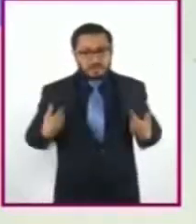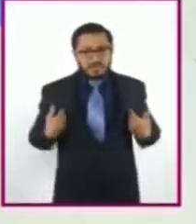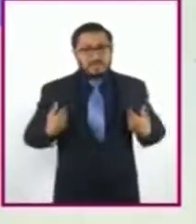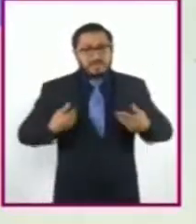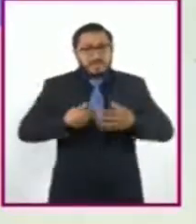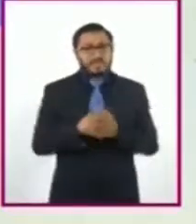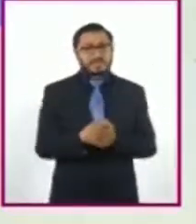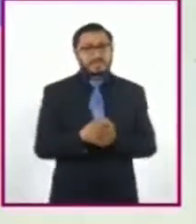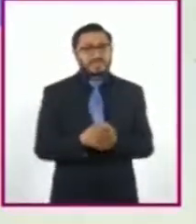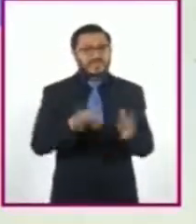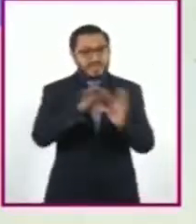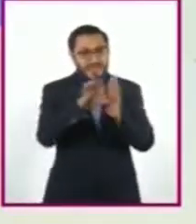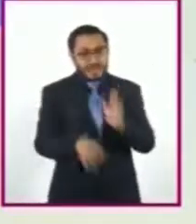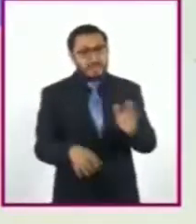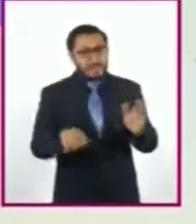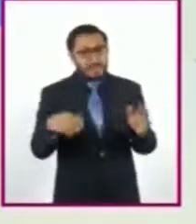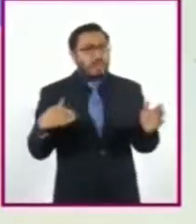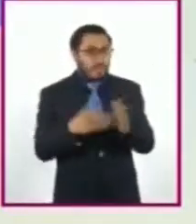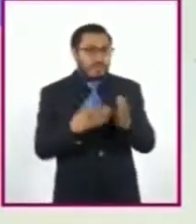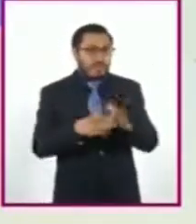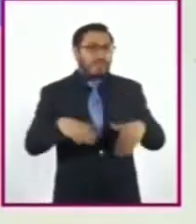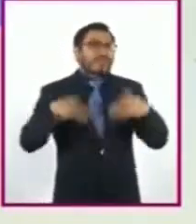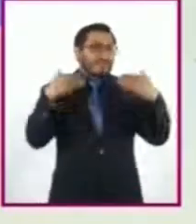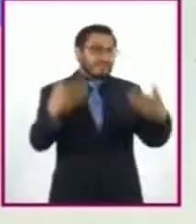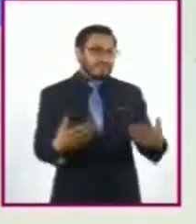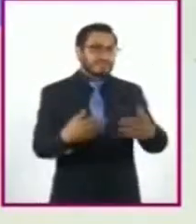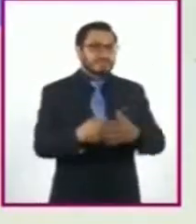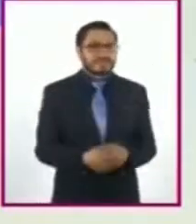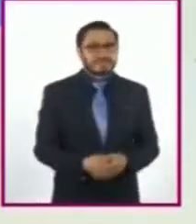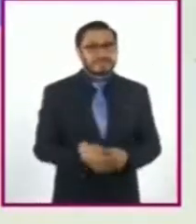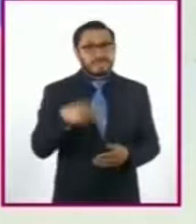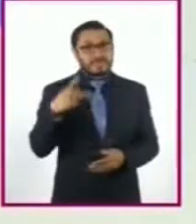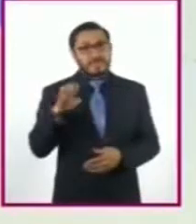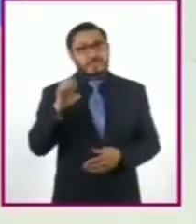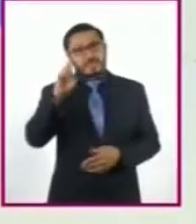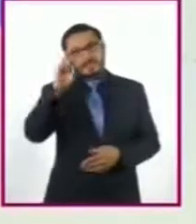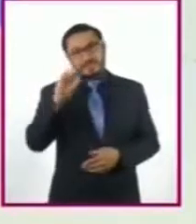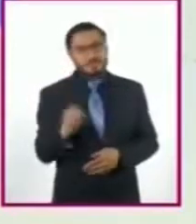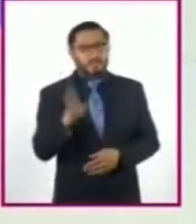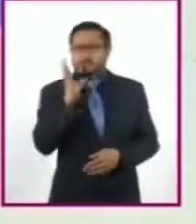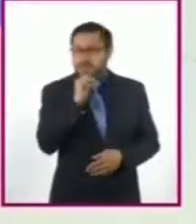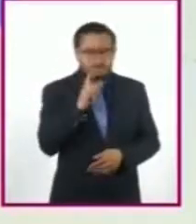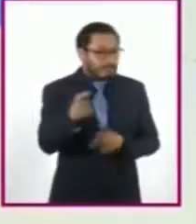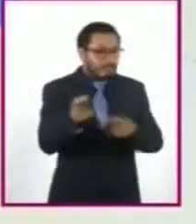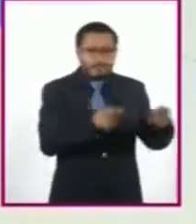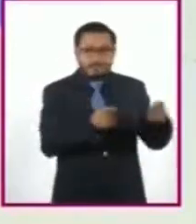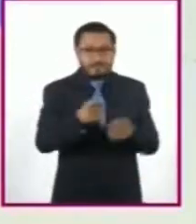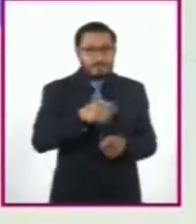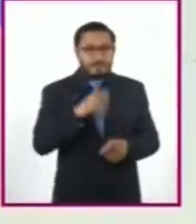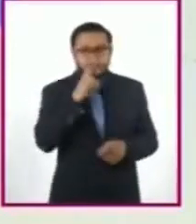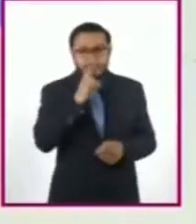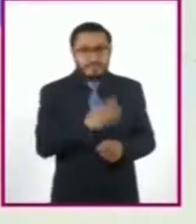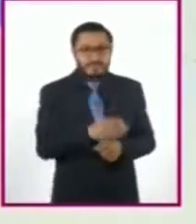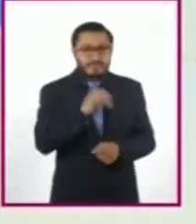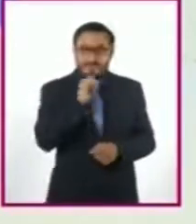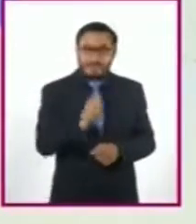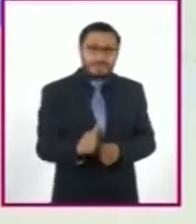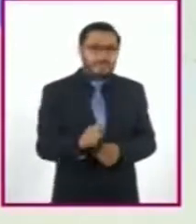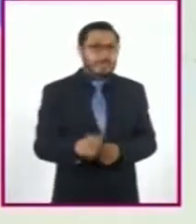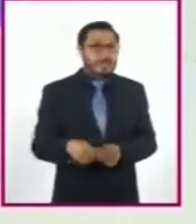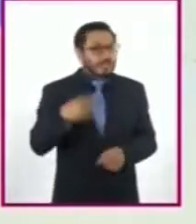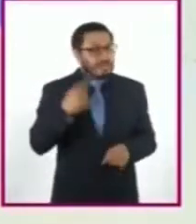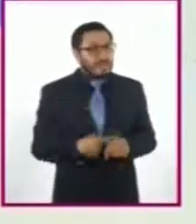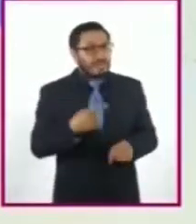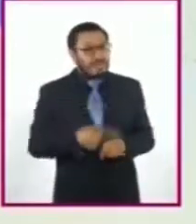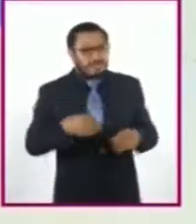ejemplo de obstáculo externo. Pedro no tuvo forma de controlarlo o modificarlo. Una enfermedad con la